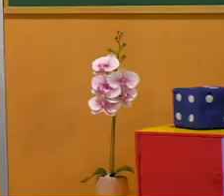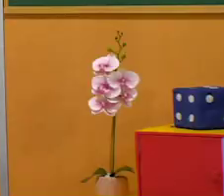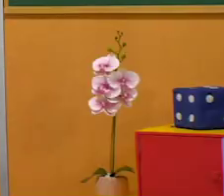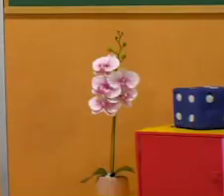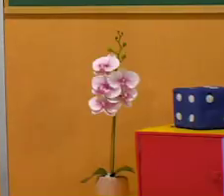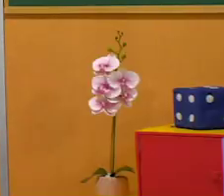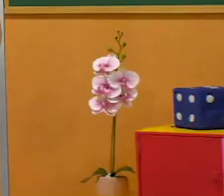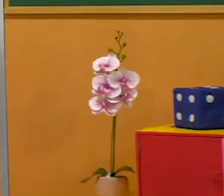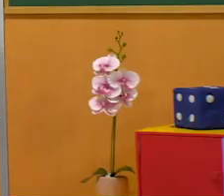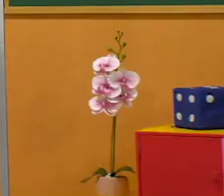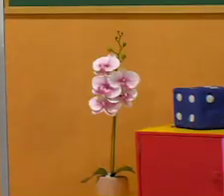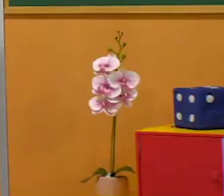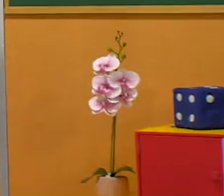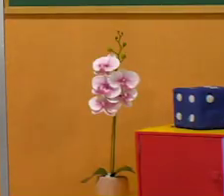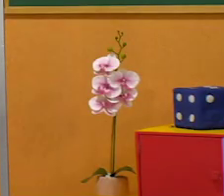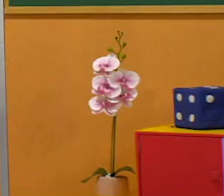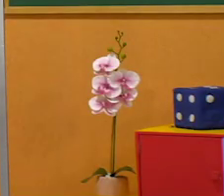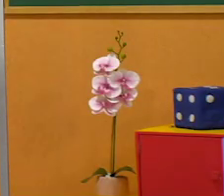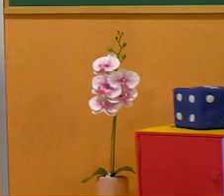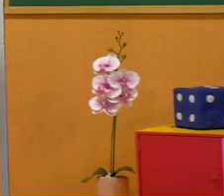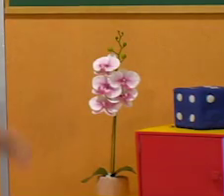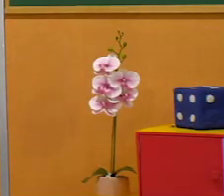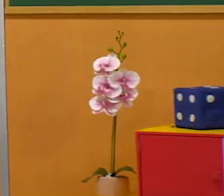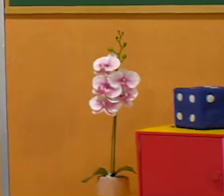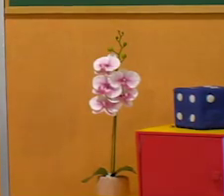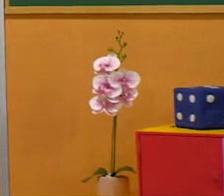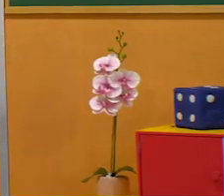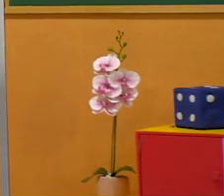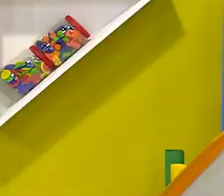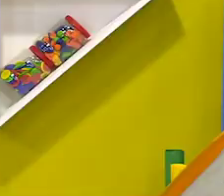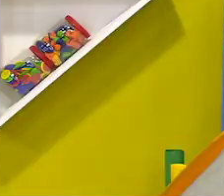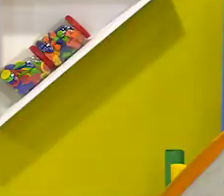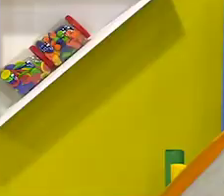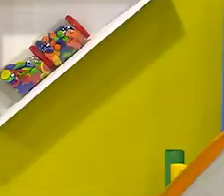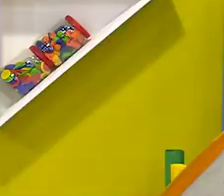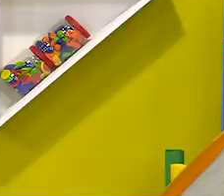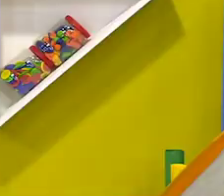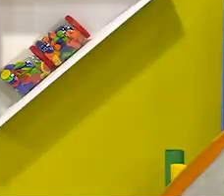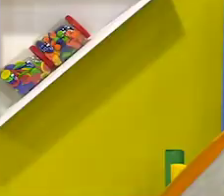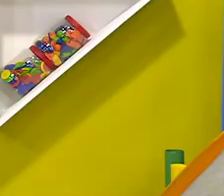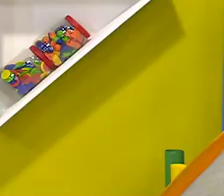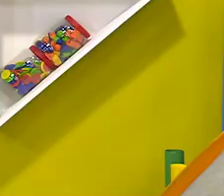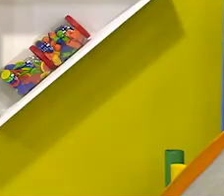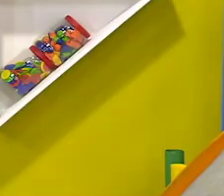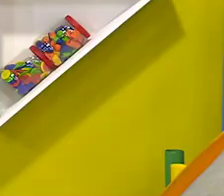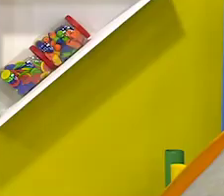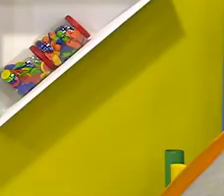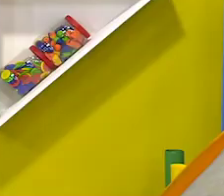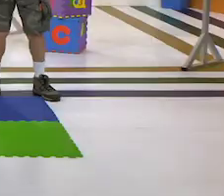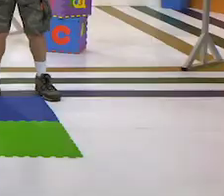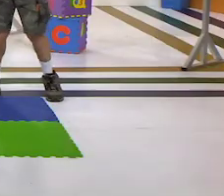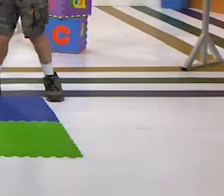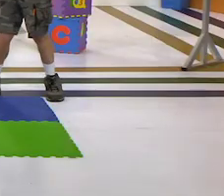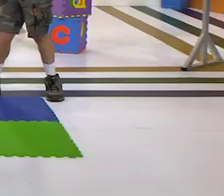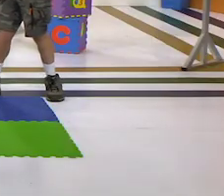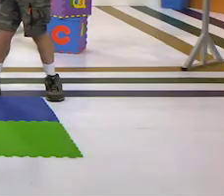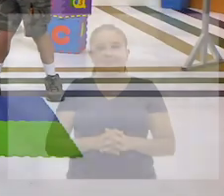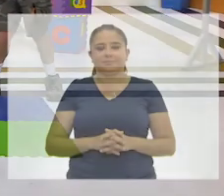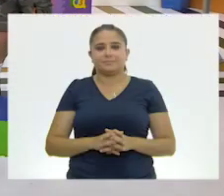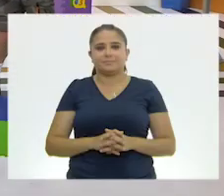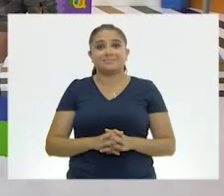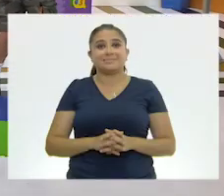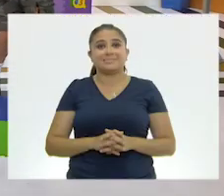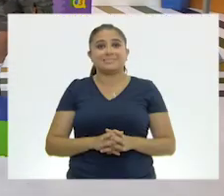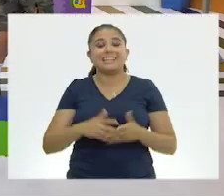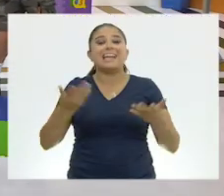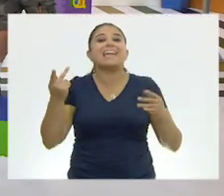dara. Darón, don, dara, dara, dara, dara, don. Darón, don, dara, dara, dara, dara, don. ¡Sin